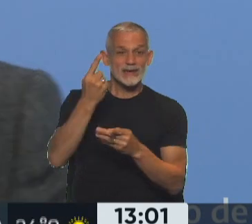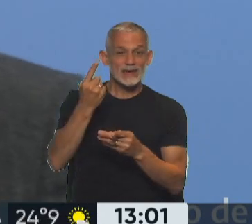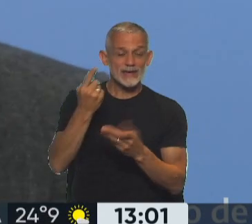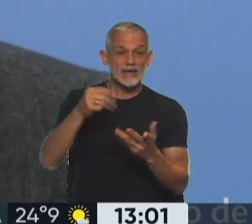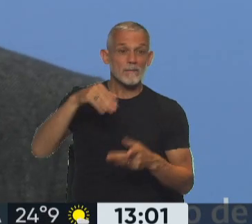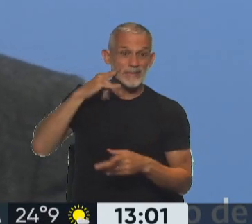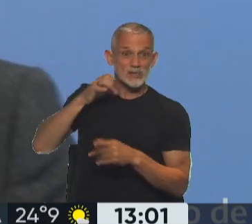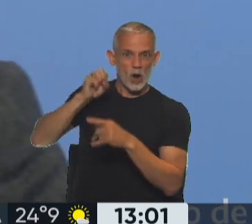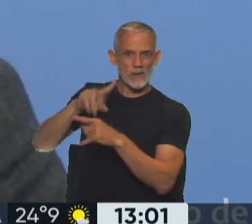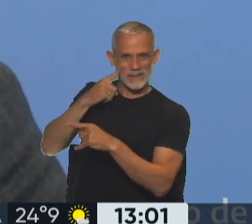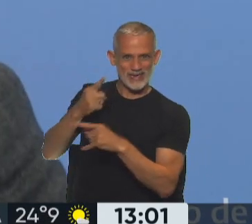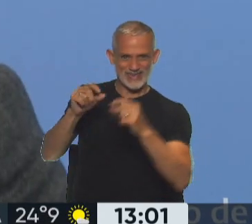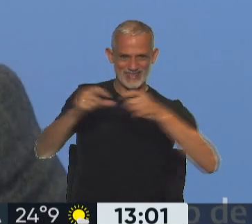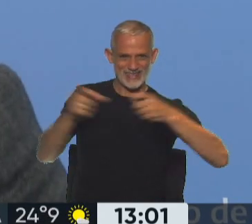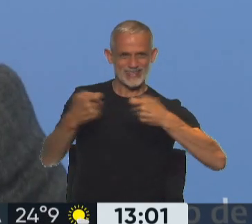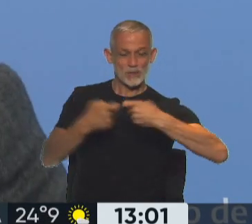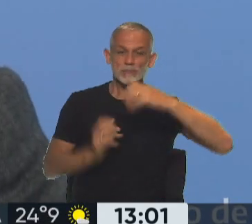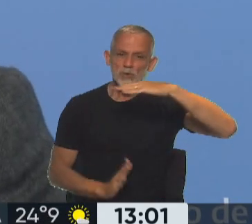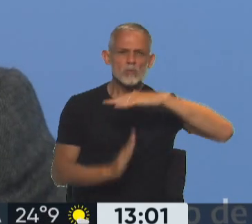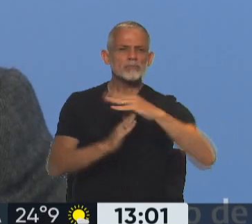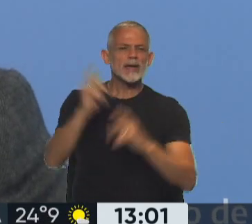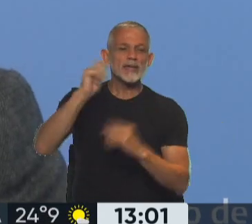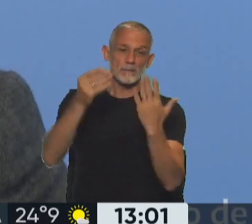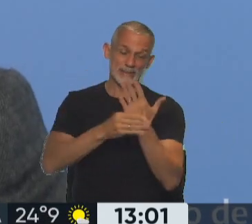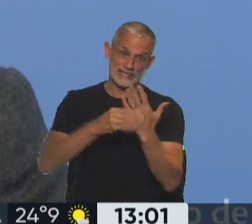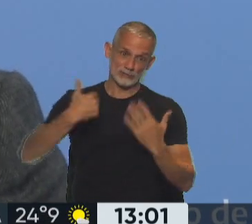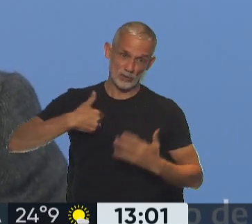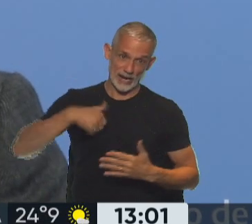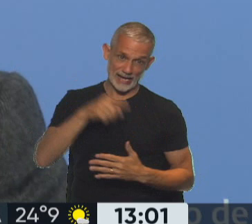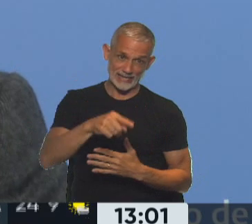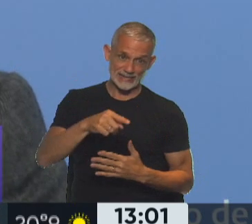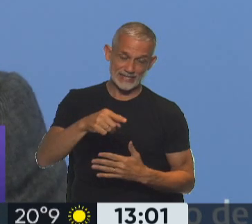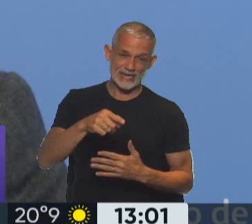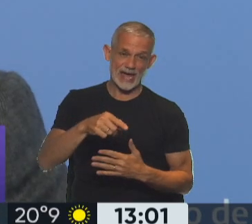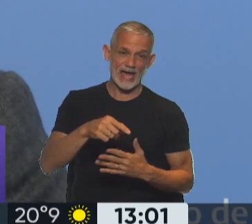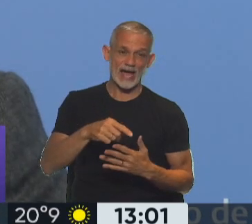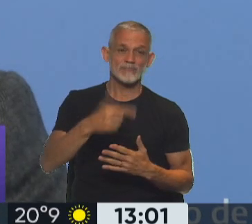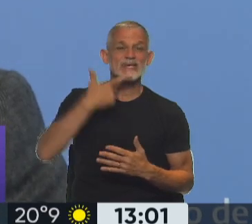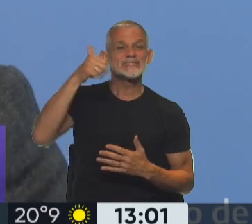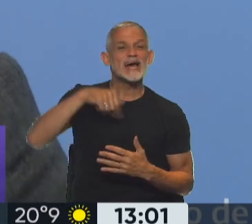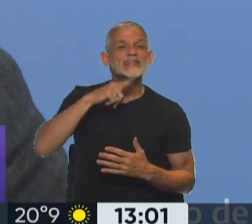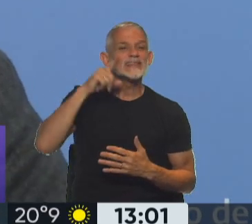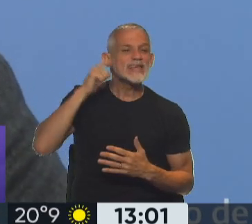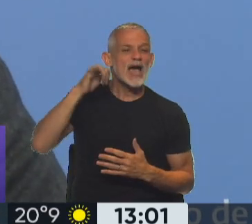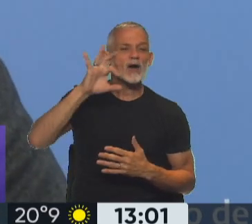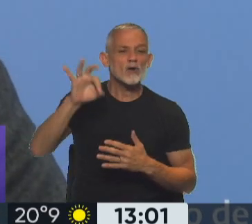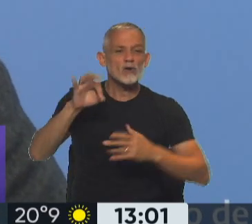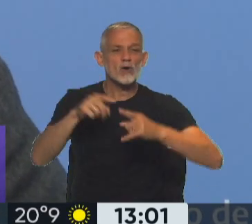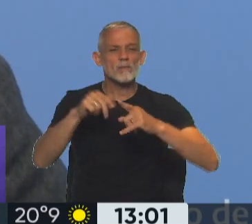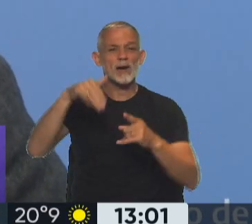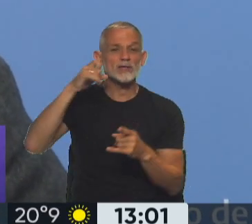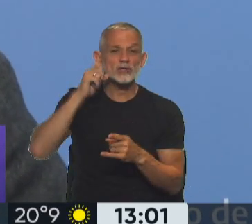Minurbi, bajo el liderazgo del ministro de Argentina, Santiago Mariotti, y es un